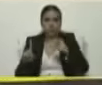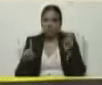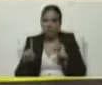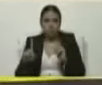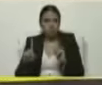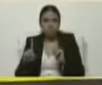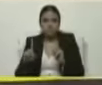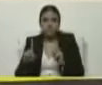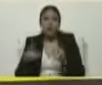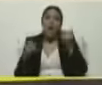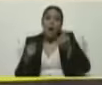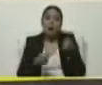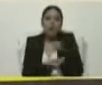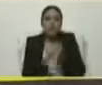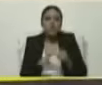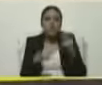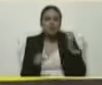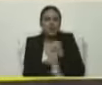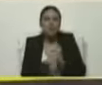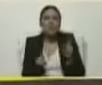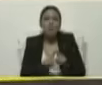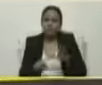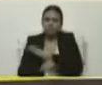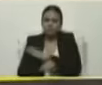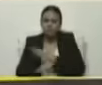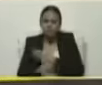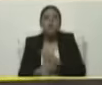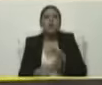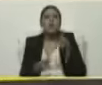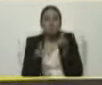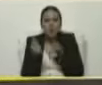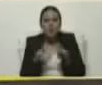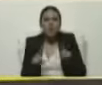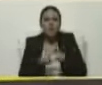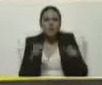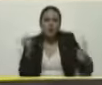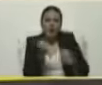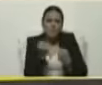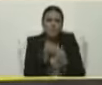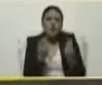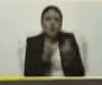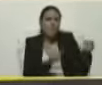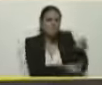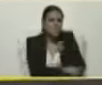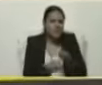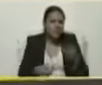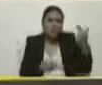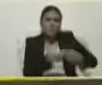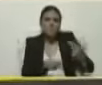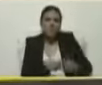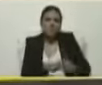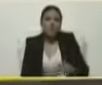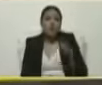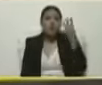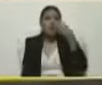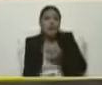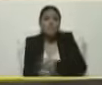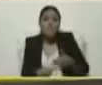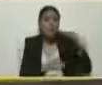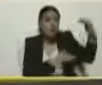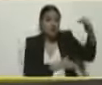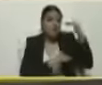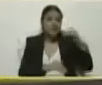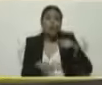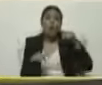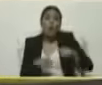como fue durante décadas. Un bolívar sustentado en el precio del petróleo, en 3 millones de barriles. Hoy